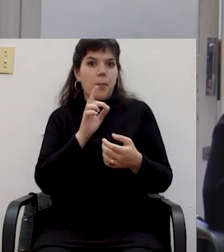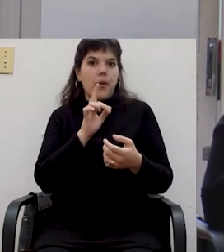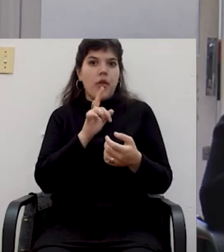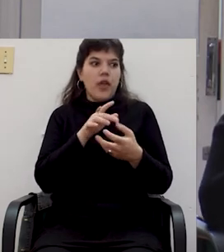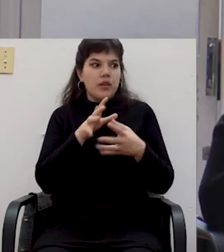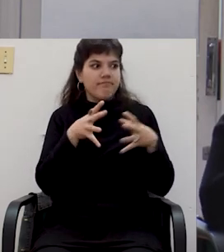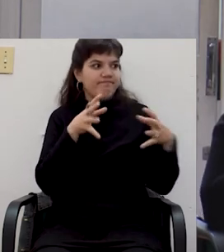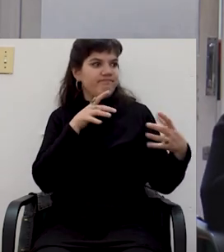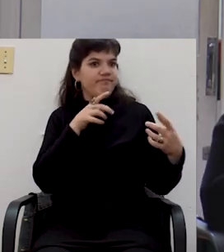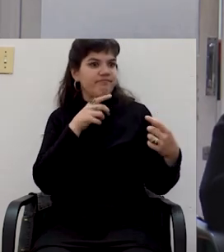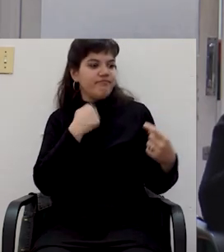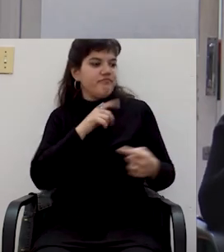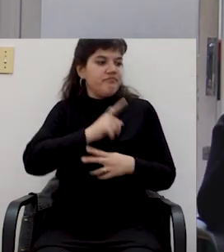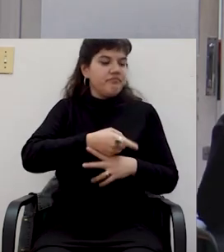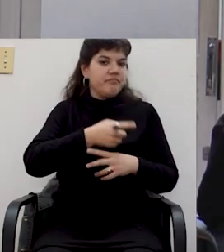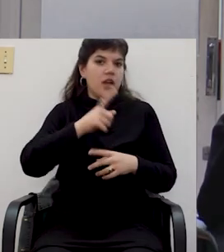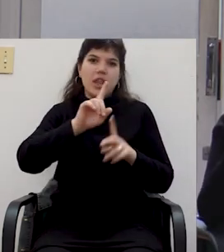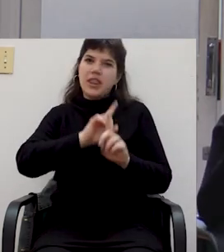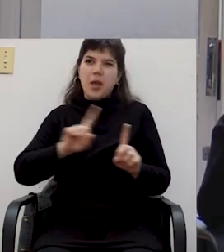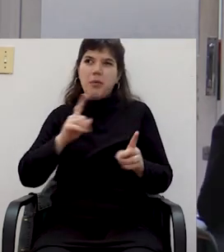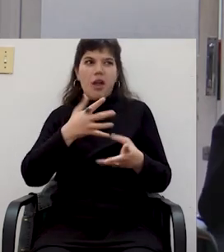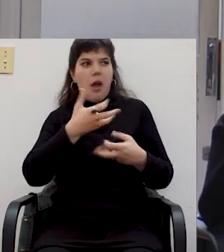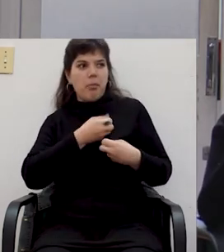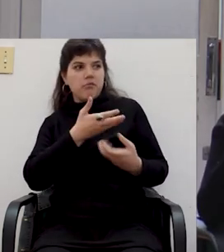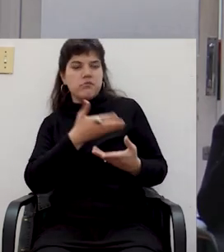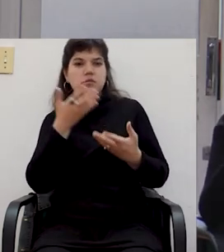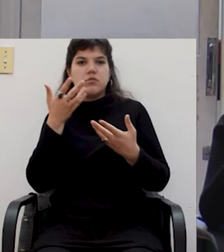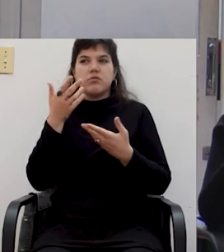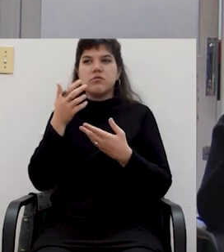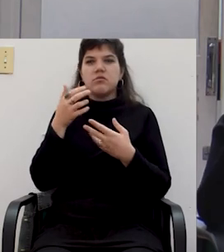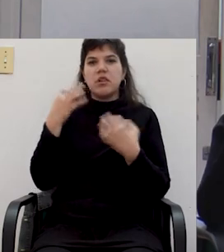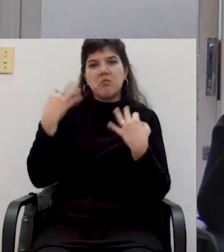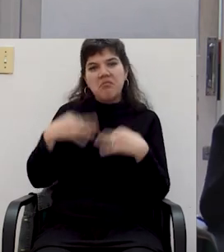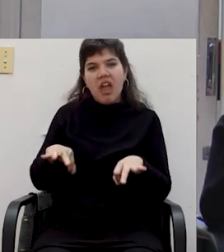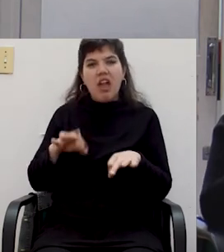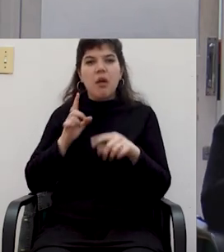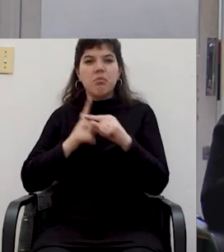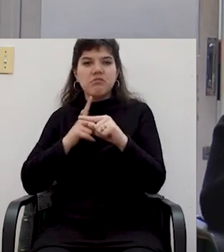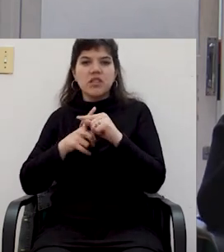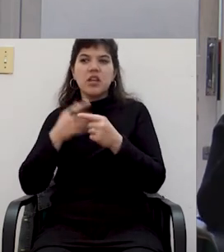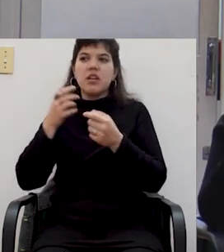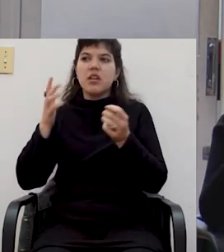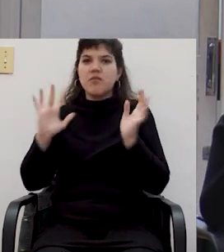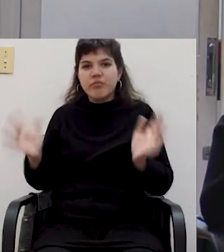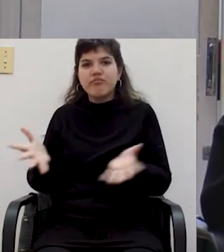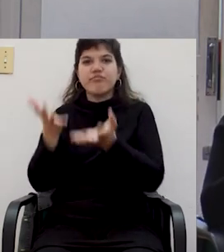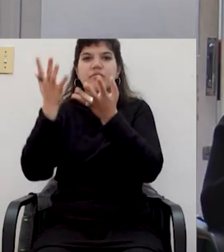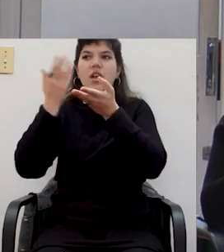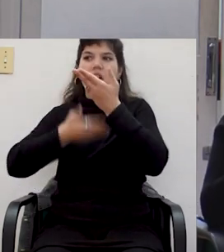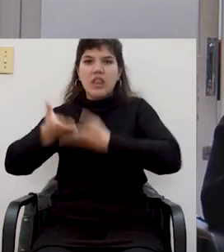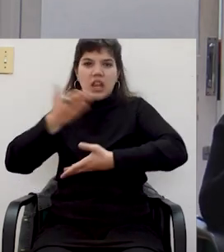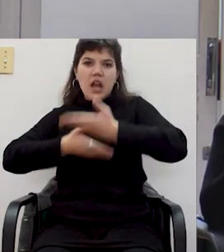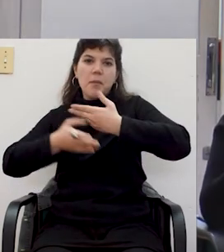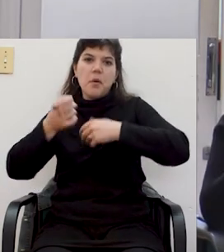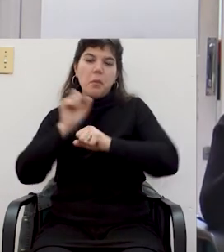con una comunidad sana, productiva, donde el intercambio